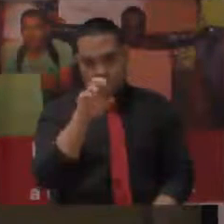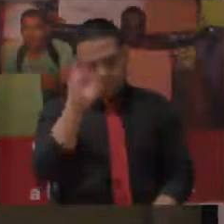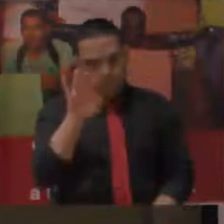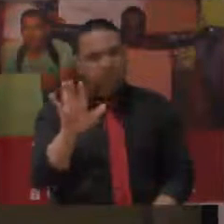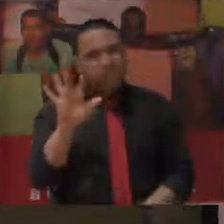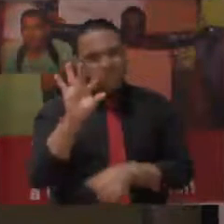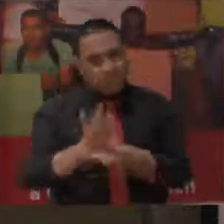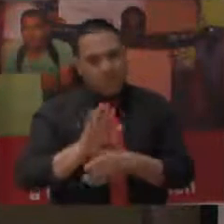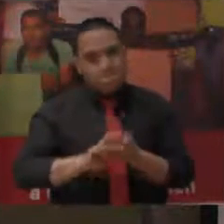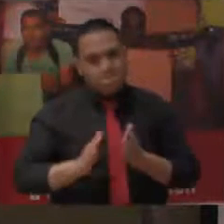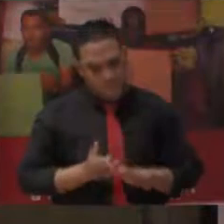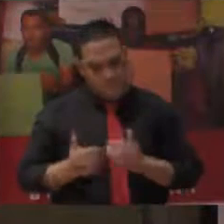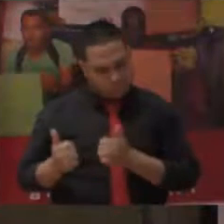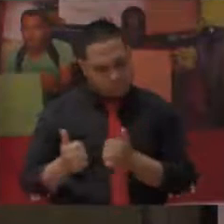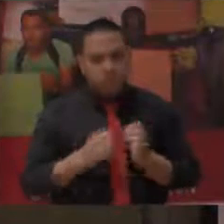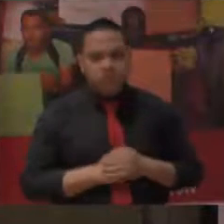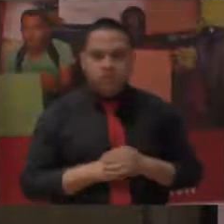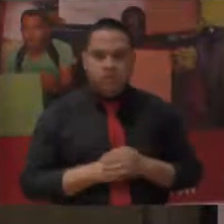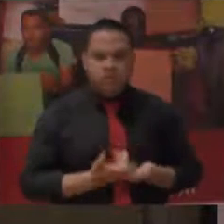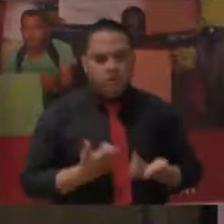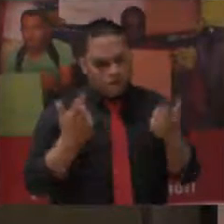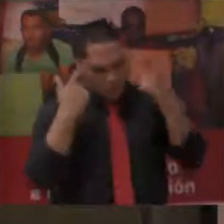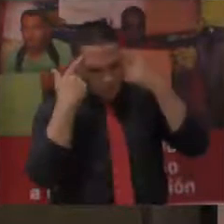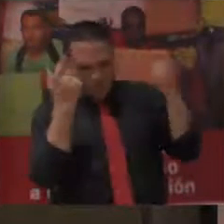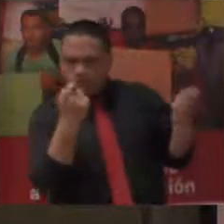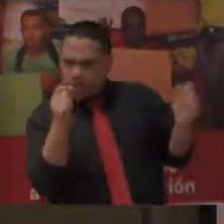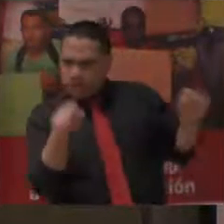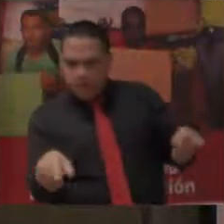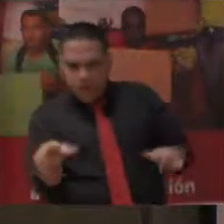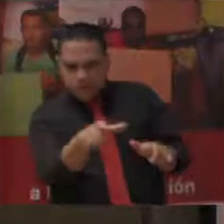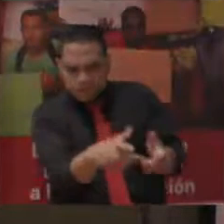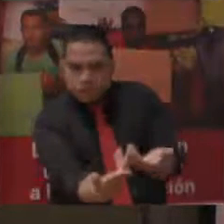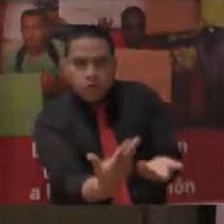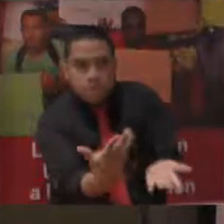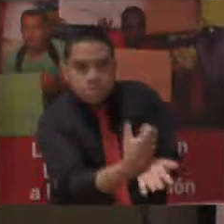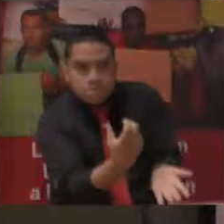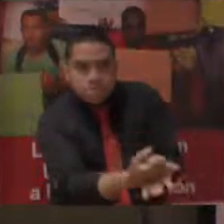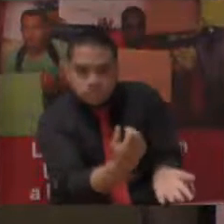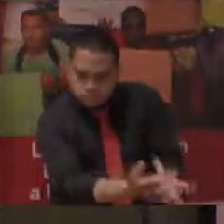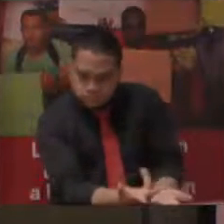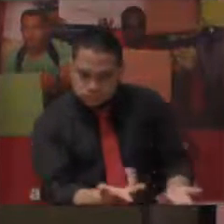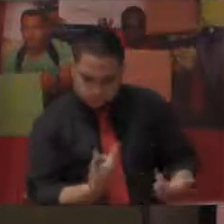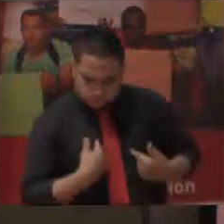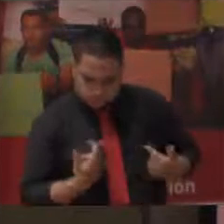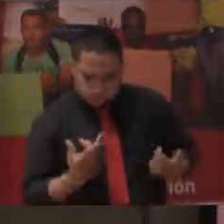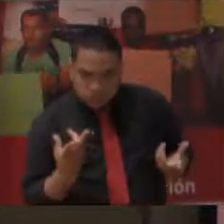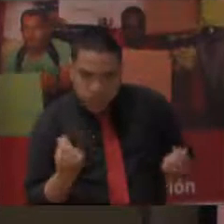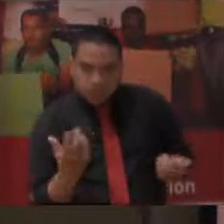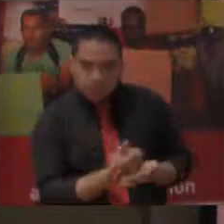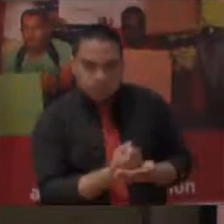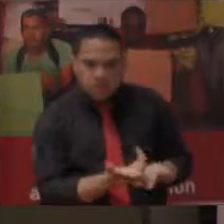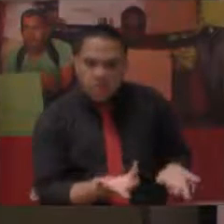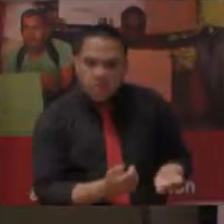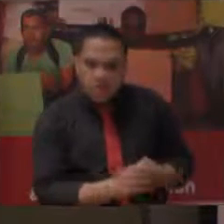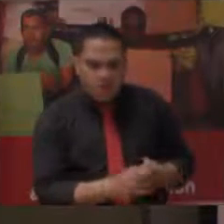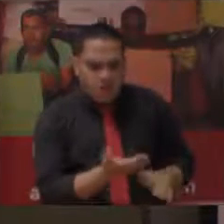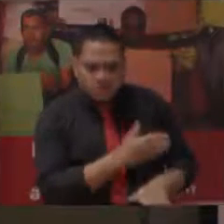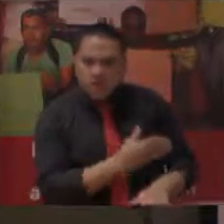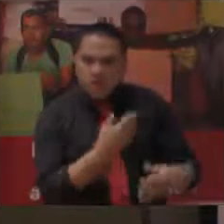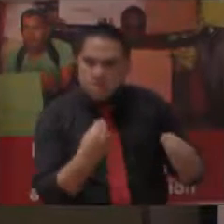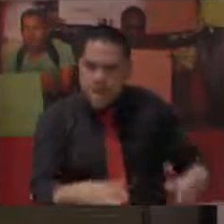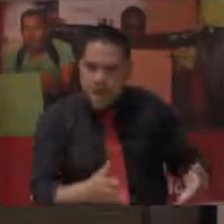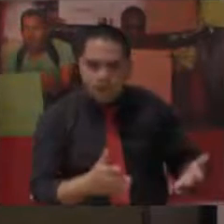Bien. ¿Qué estrategia fuera de la generación de ingresos proponen para la reparación del tejido social? Lucas